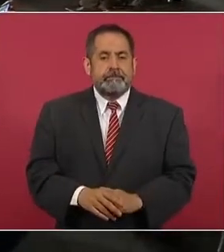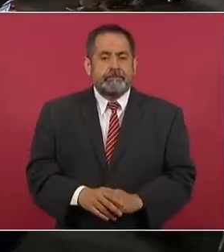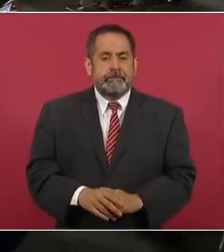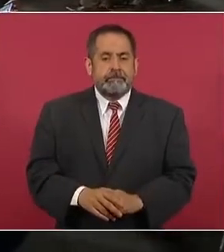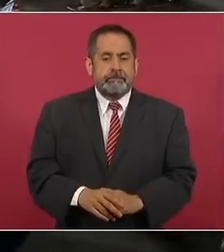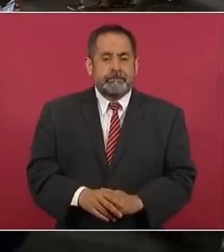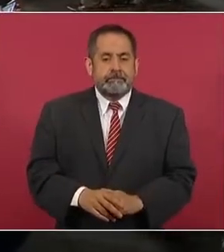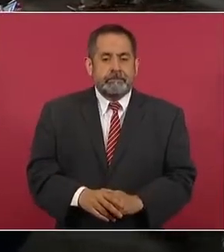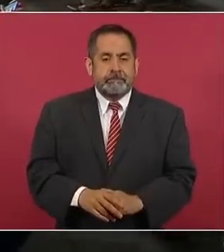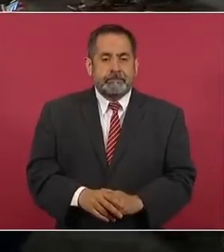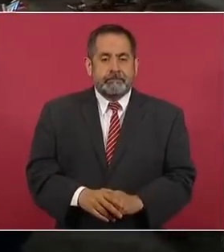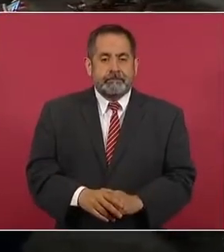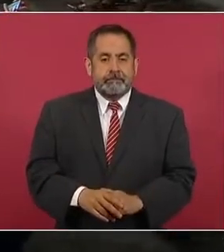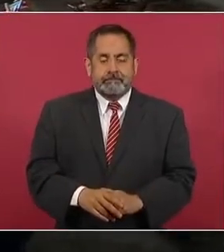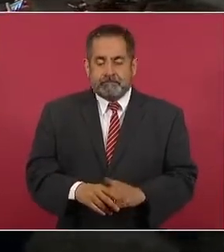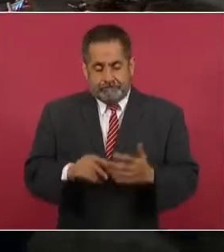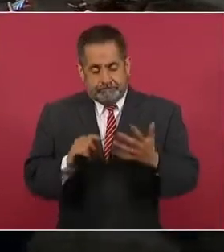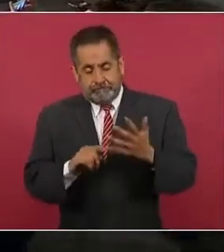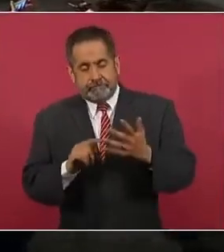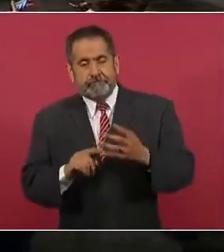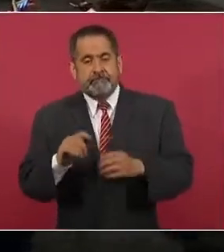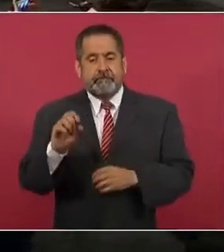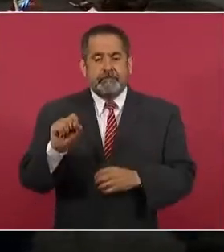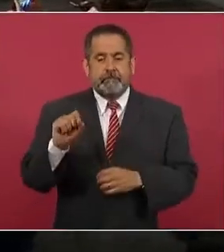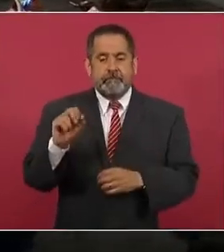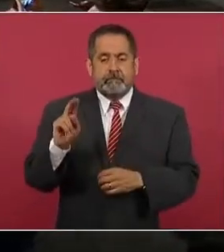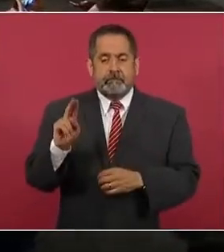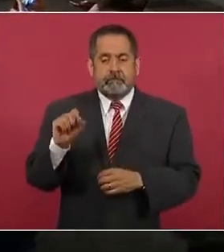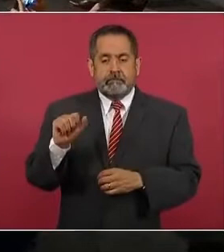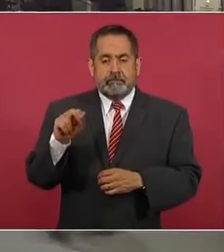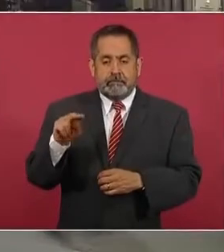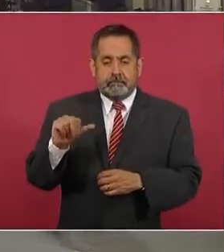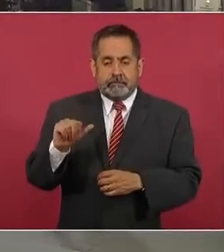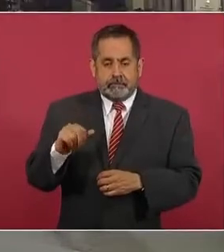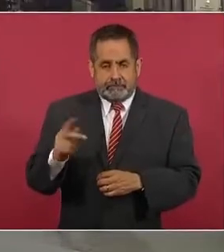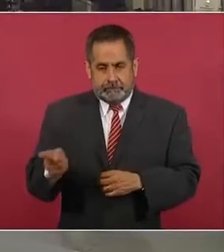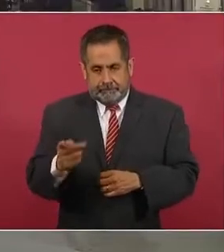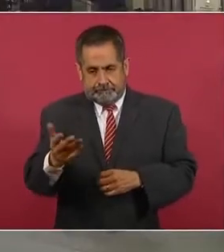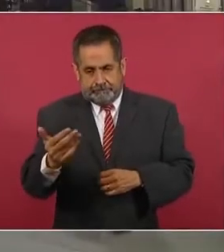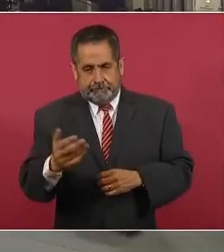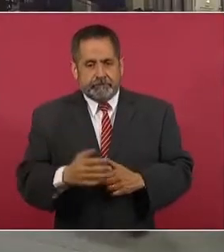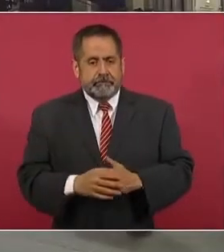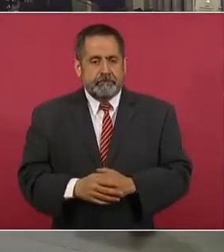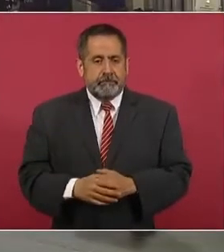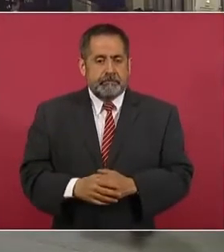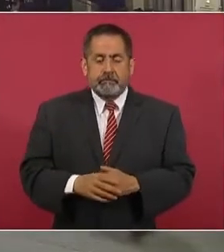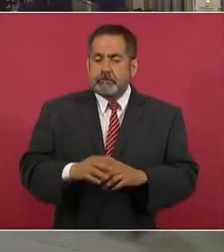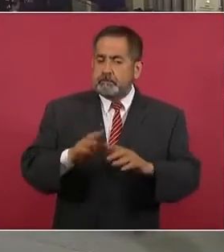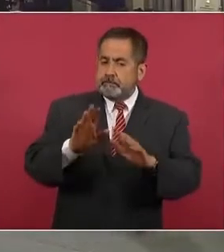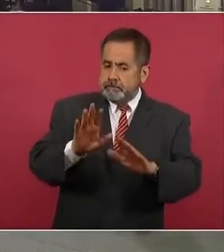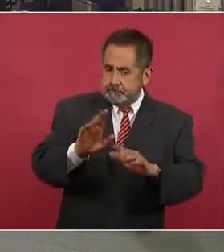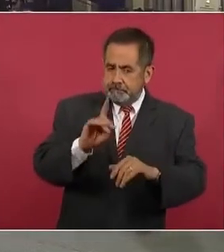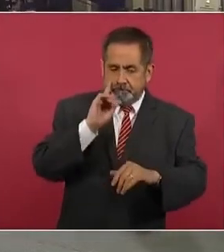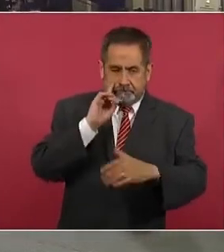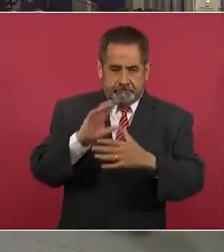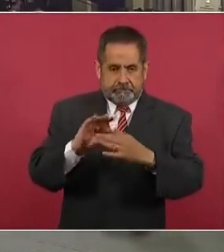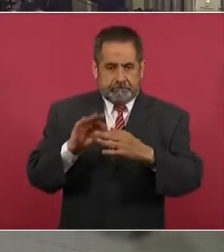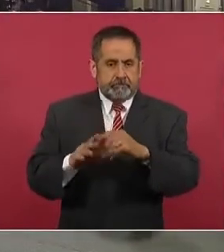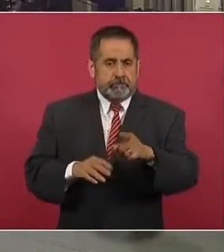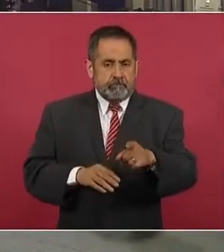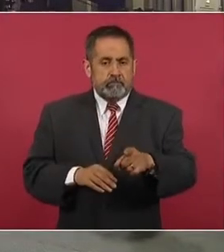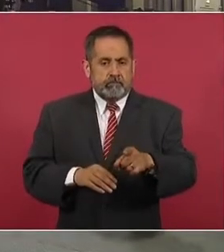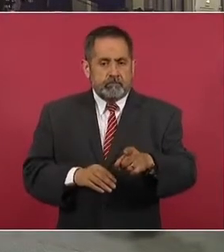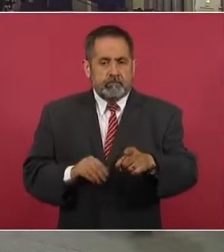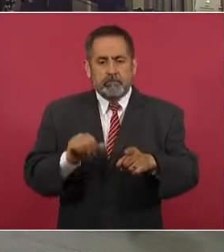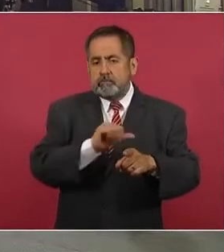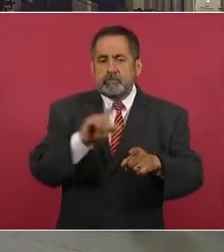¿Quién quedó? A ver, Susana Carreño. Bueno, de todas maneras, vamos con